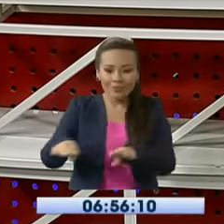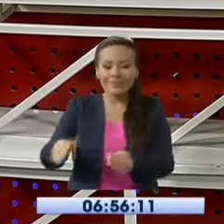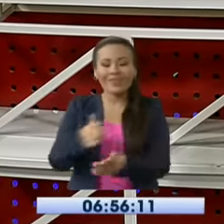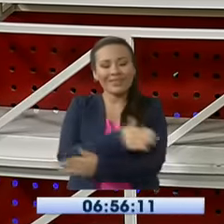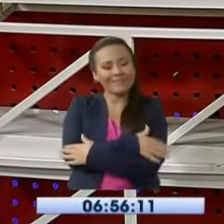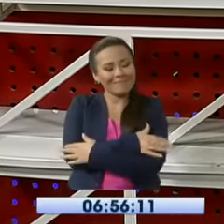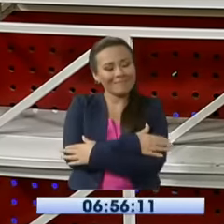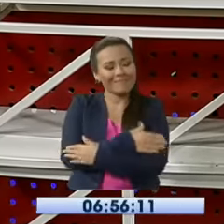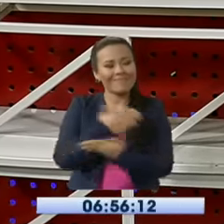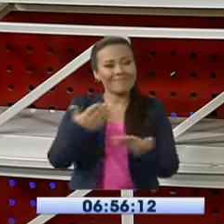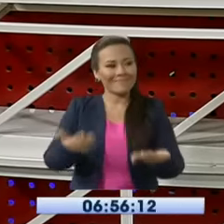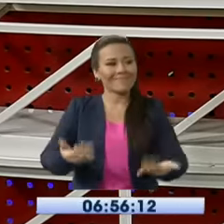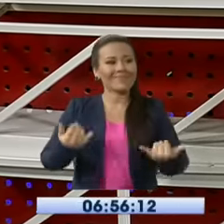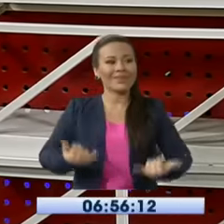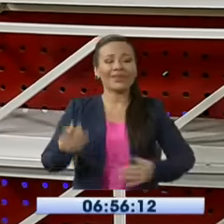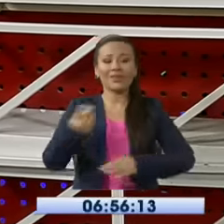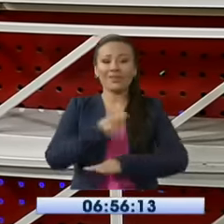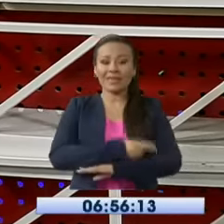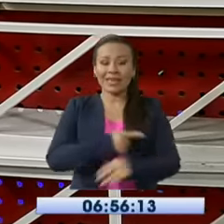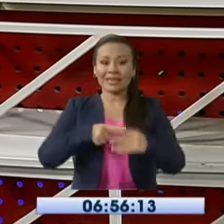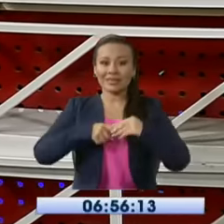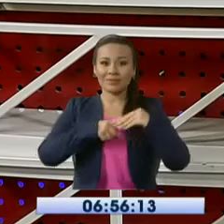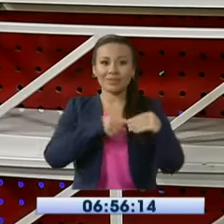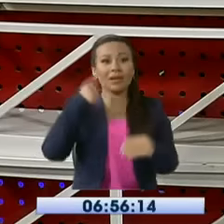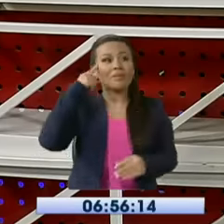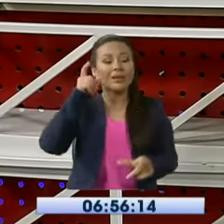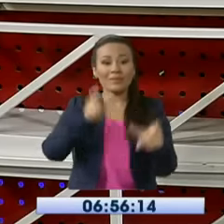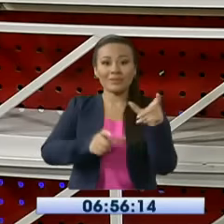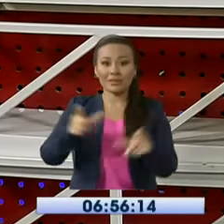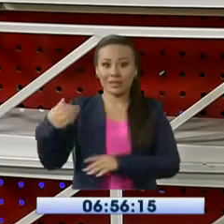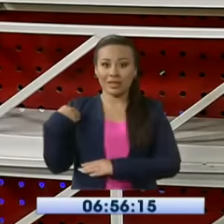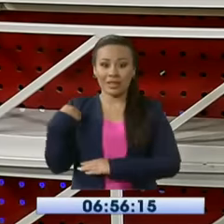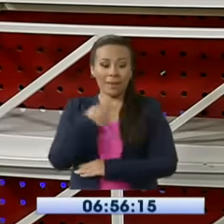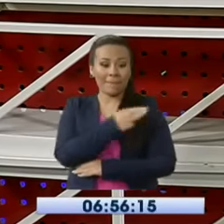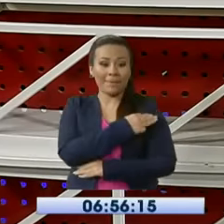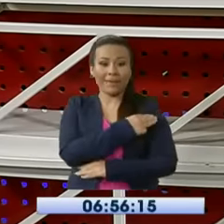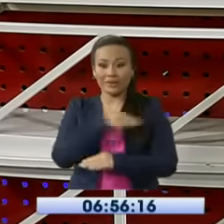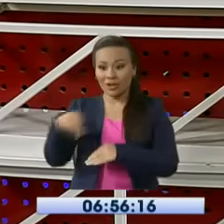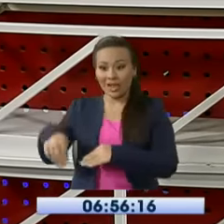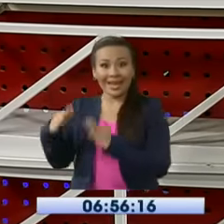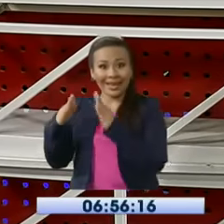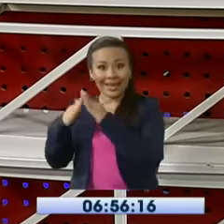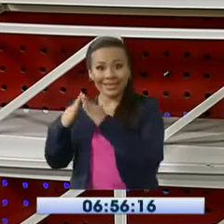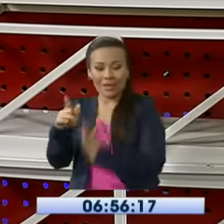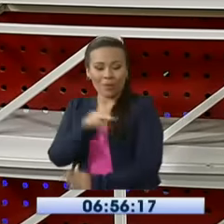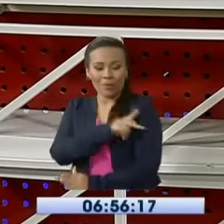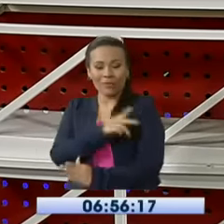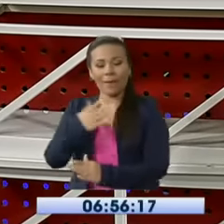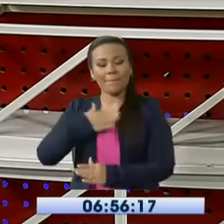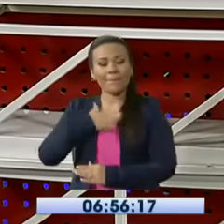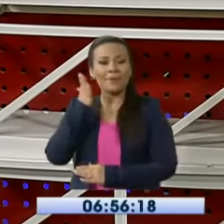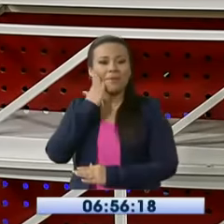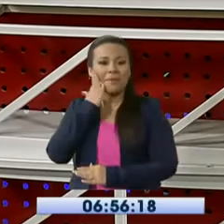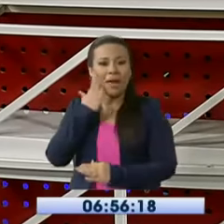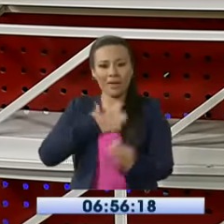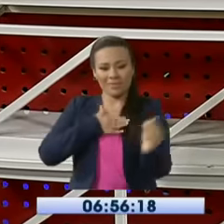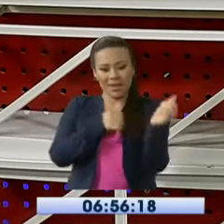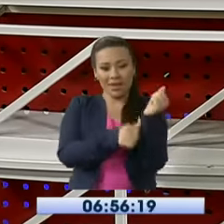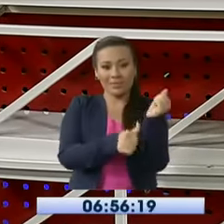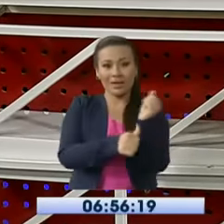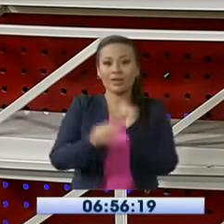en este día. Sin lugar a dudas y de manera muy especial para quienes tenemos a un maestro en el hogar. Un abrazo grande para mi madre y para mi hermana,